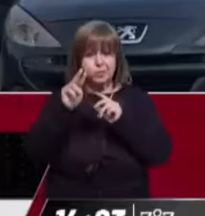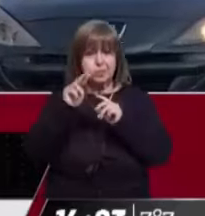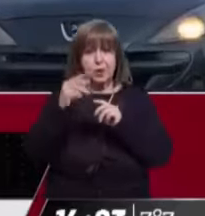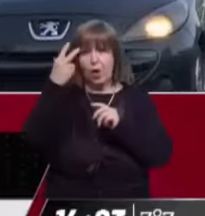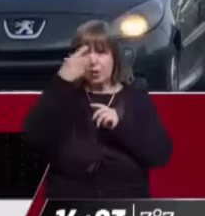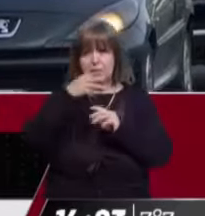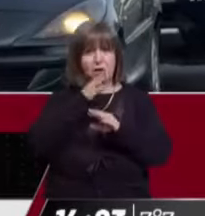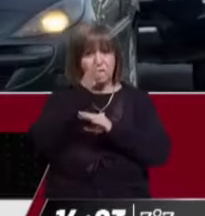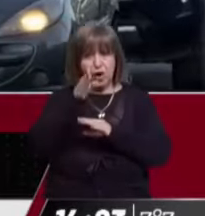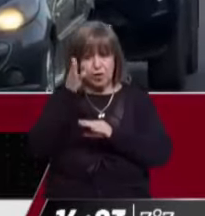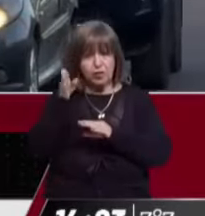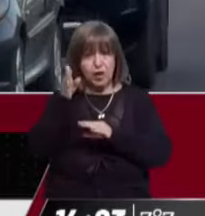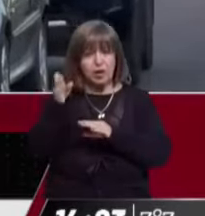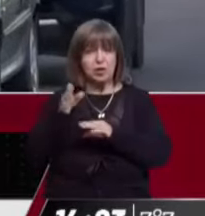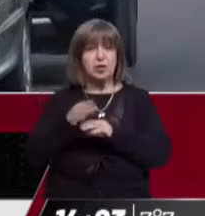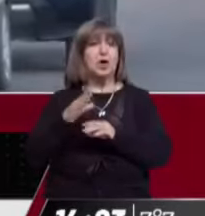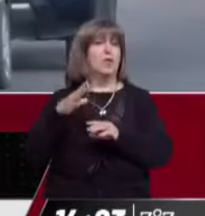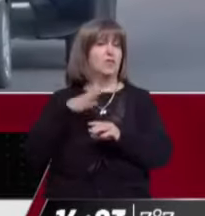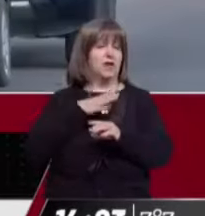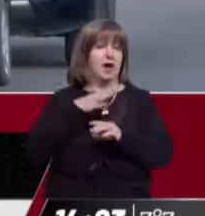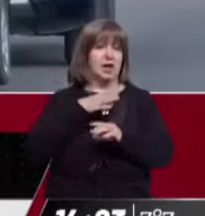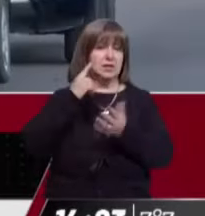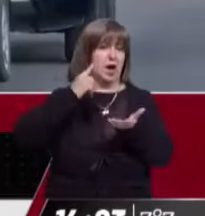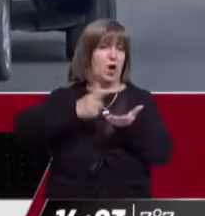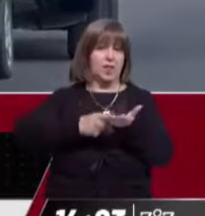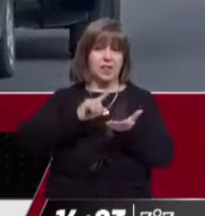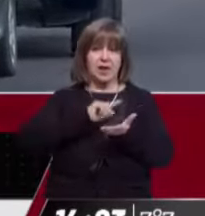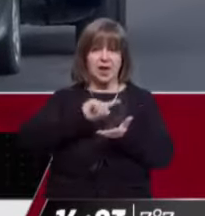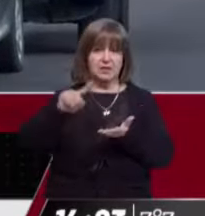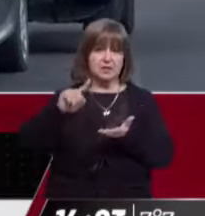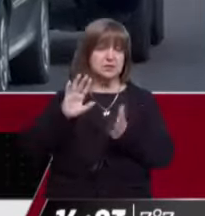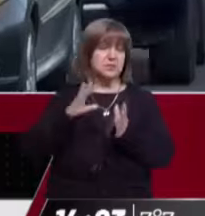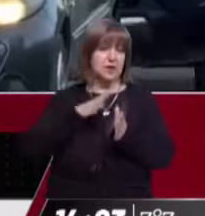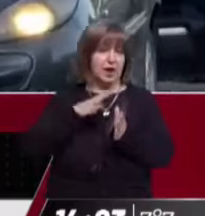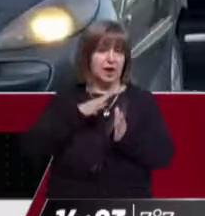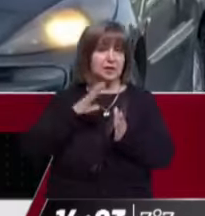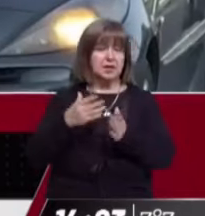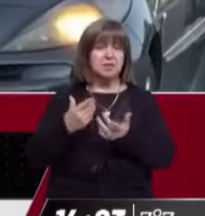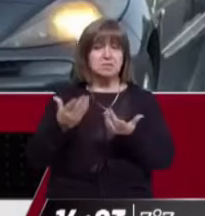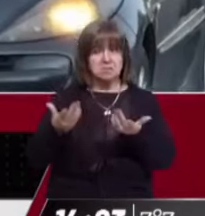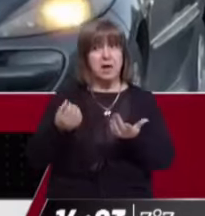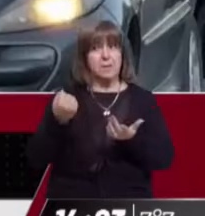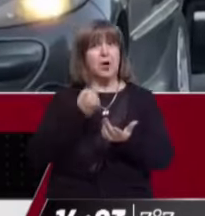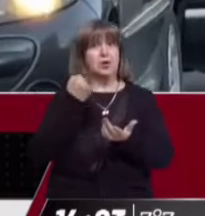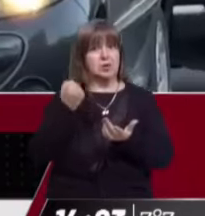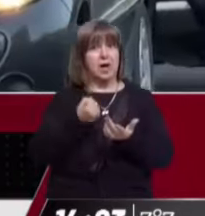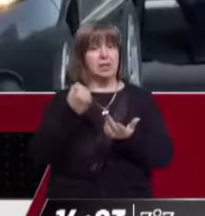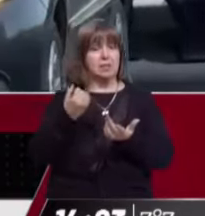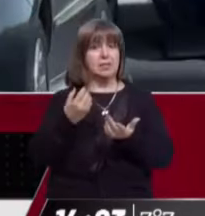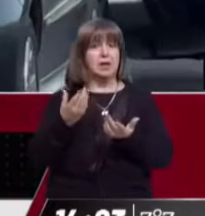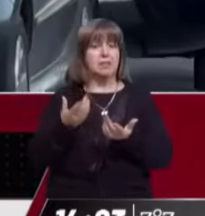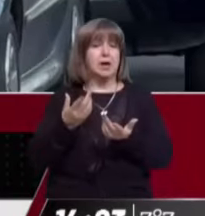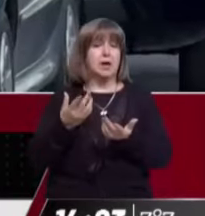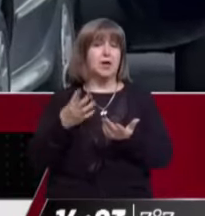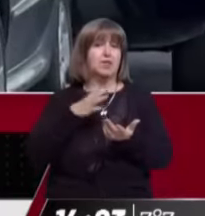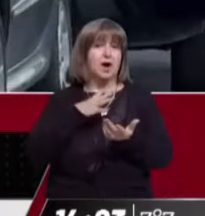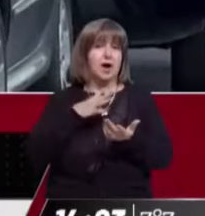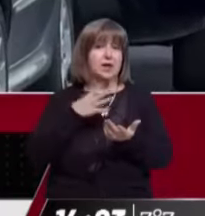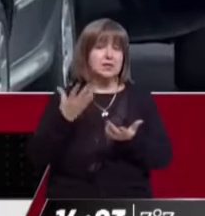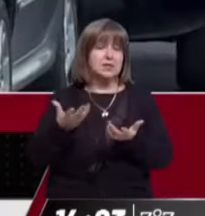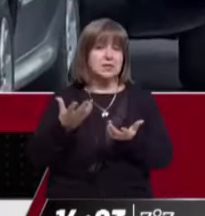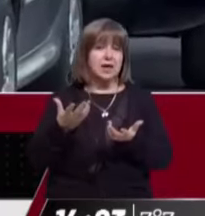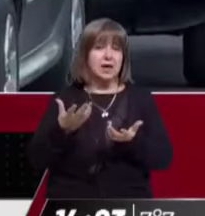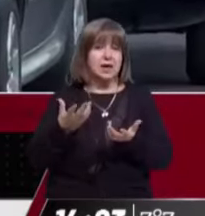del hotel? La inspección ocular todavía no la ordenan, entendemos que sería algo pertinente para la causa, pero no contaban con un